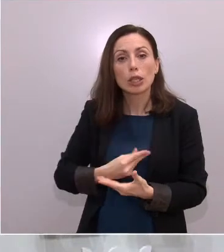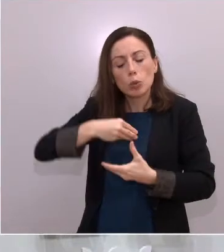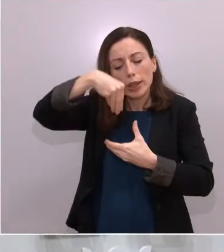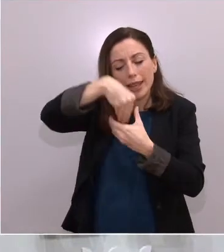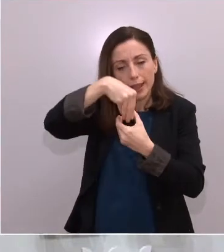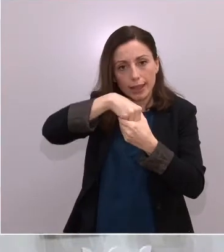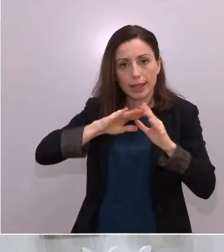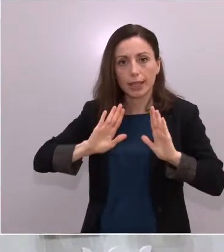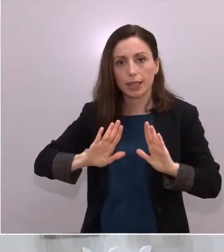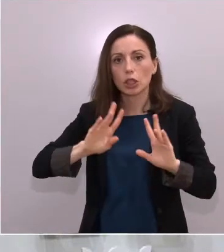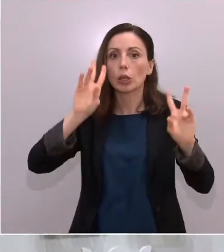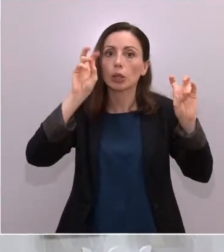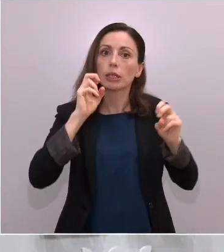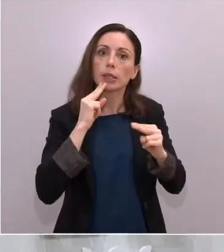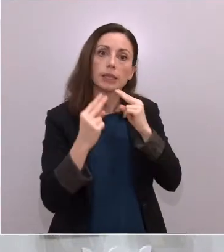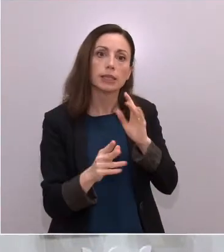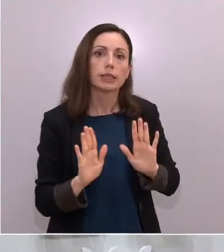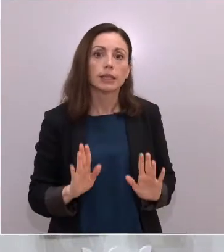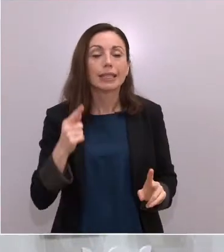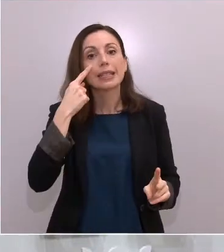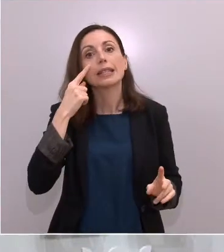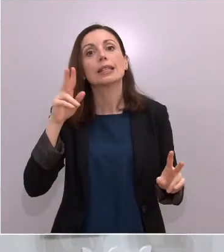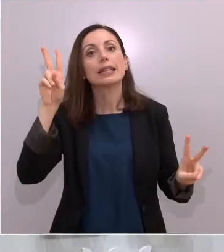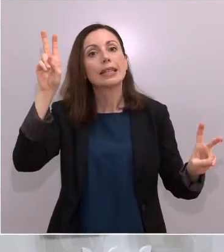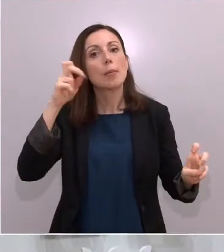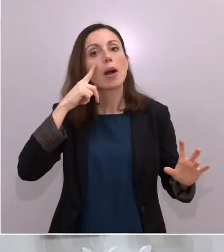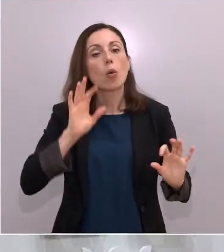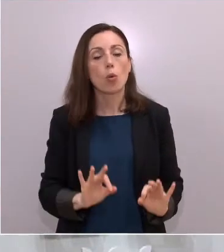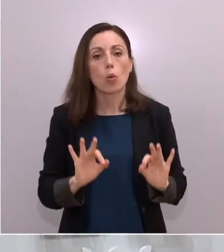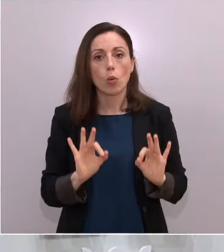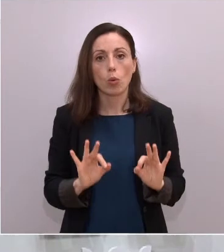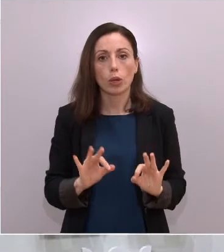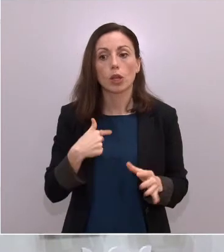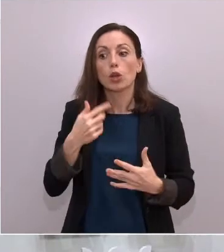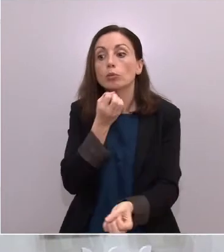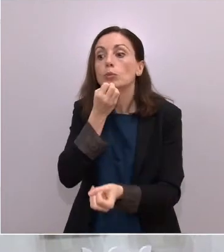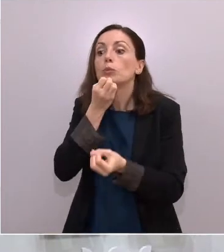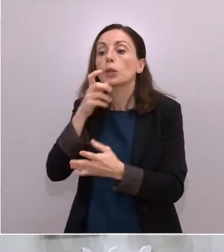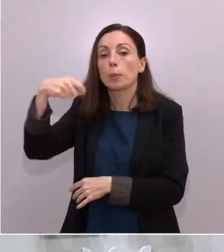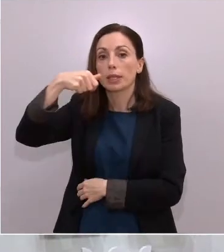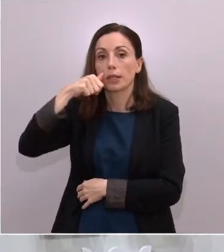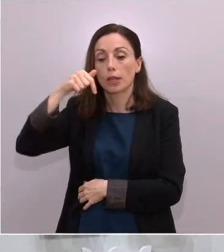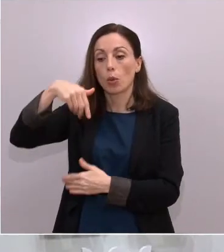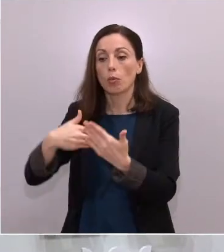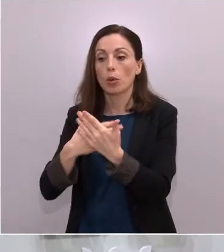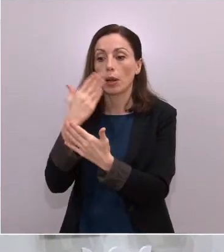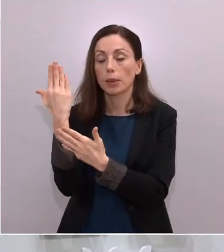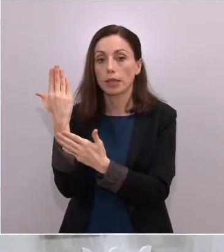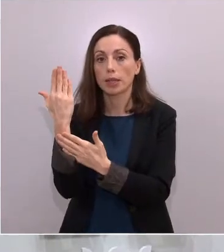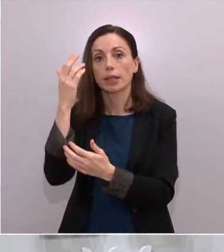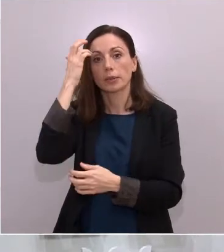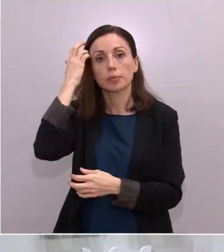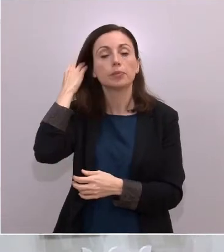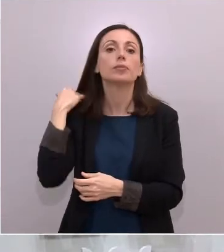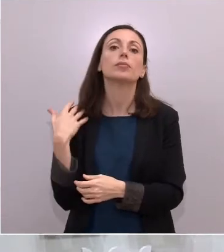que es un tema en el que hay que ser muy, muy prudente. También lo he transmitido al presidente Sánchez esta mañana.